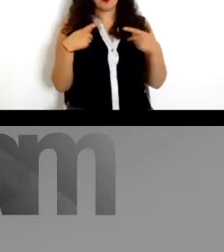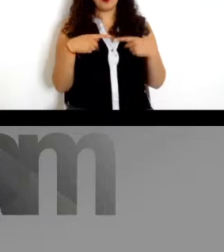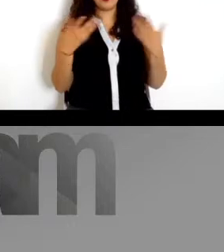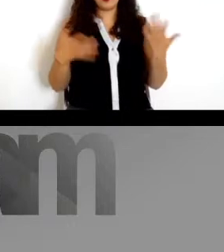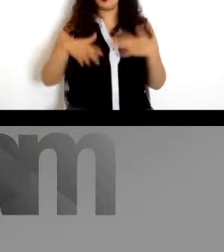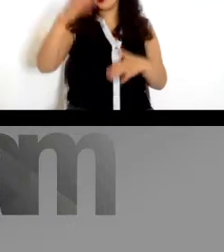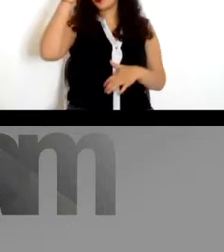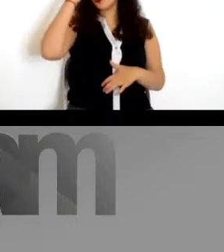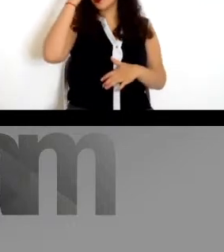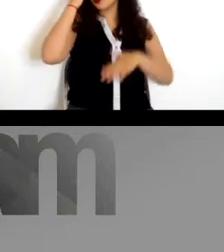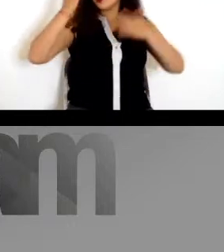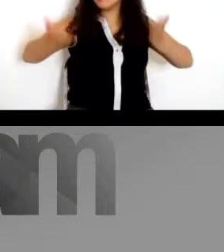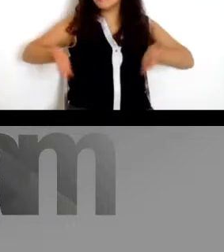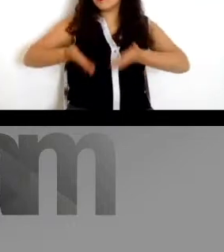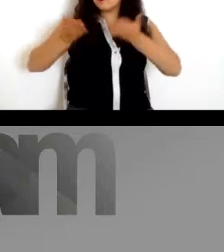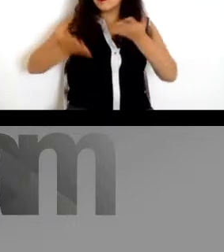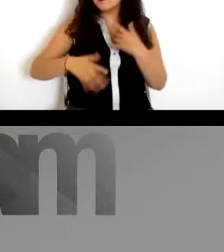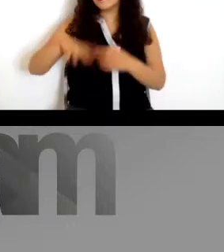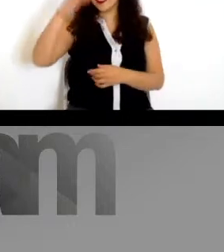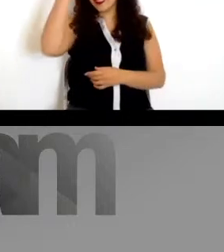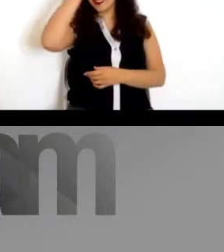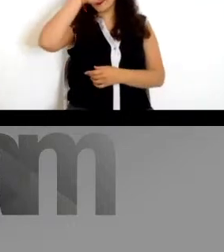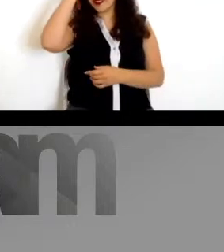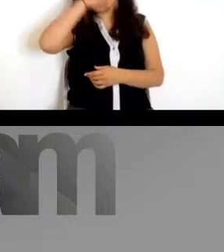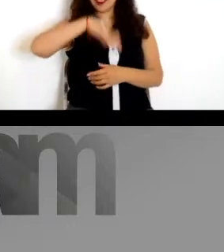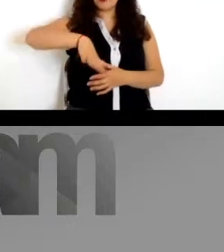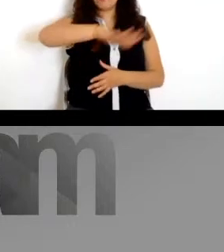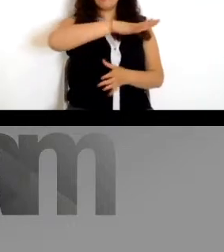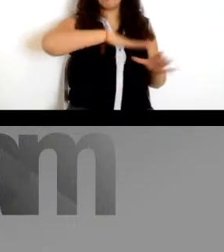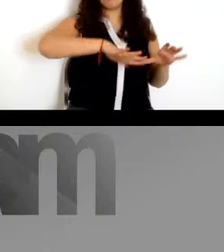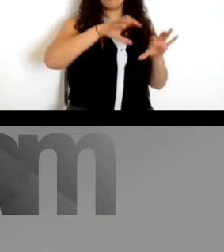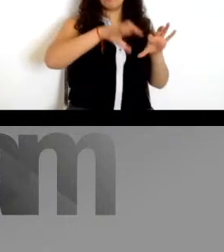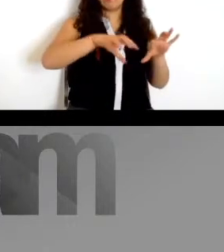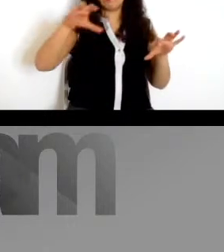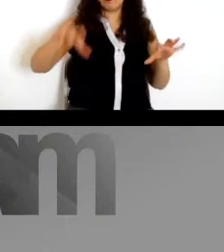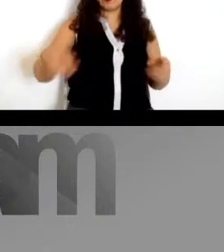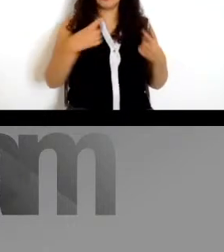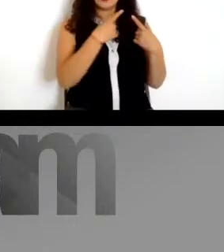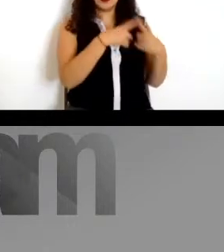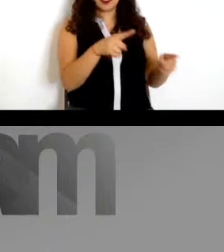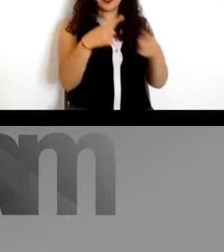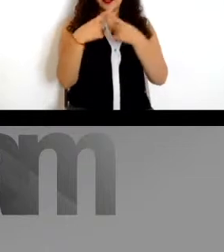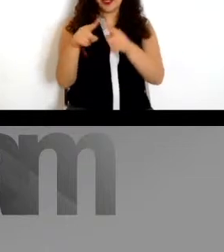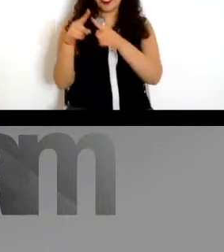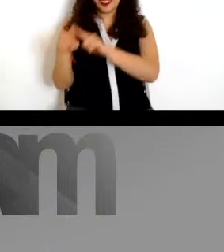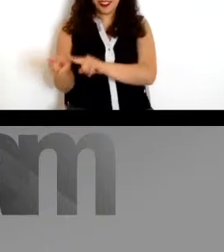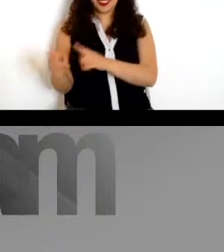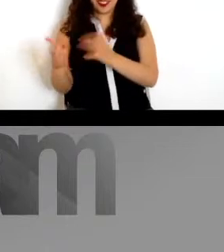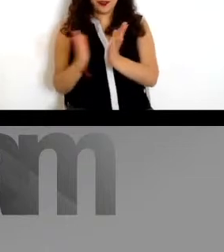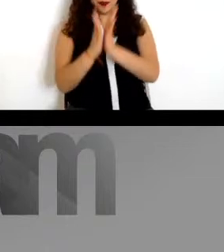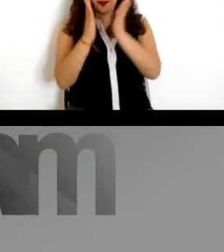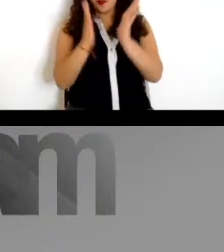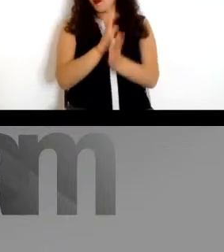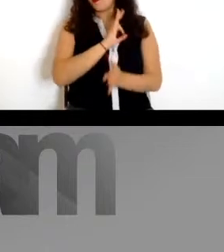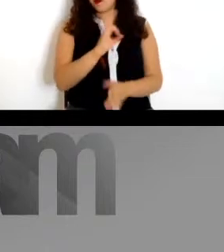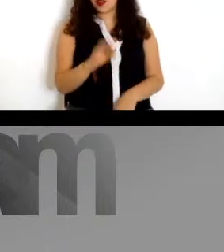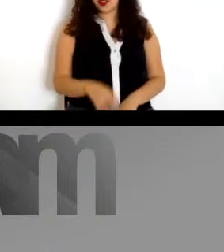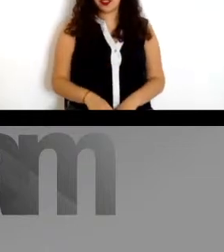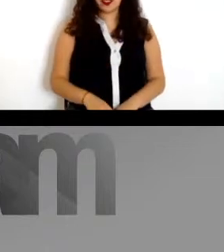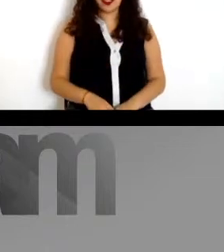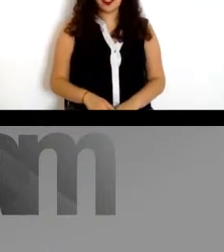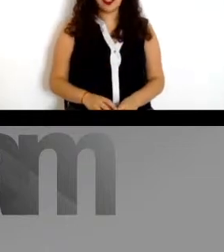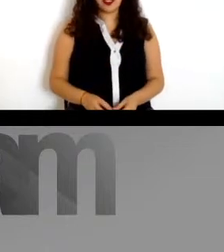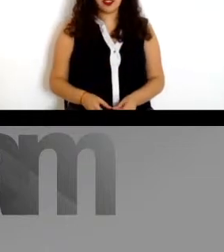conocimiento, con experiencia en ámbitos diferentes, en otros ámbitos. Entonces, creo que si